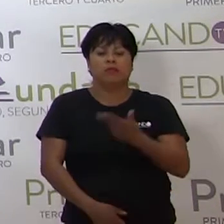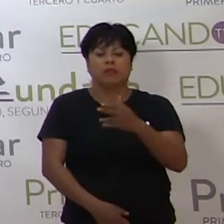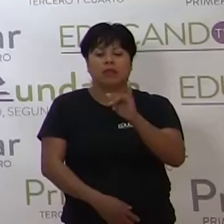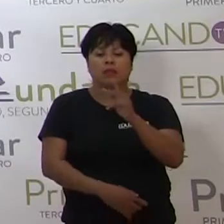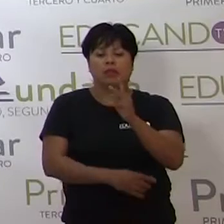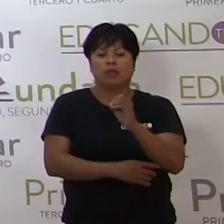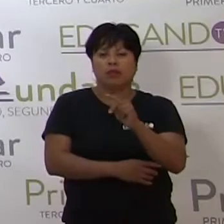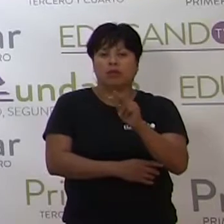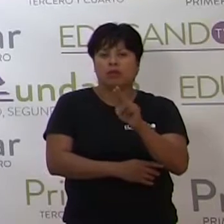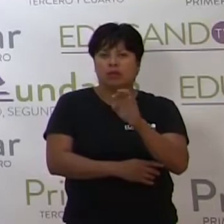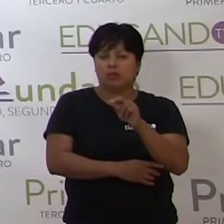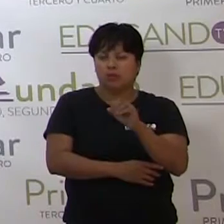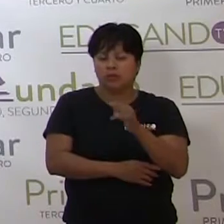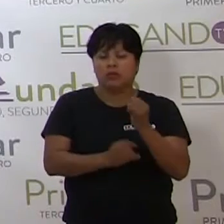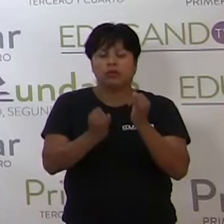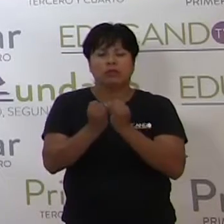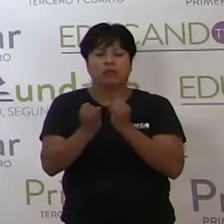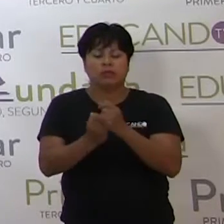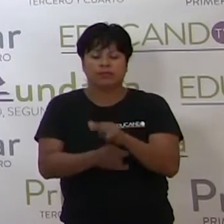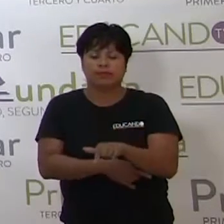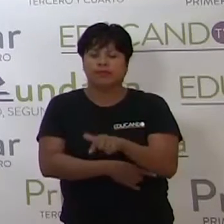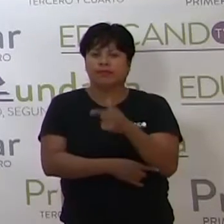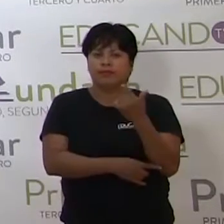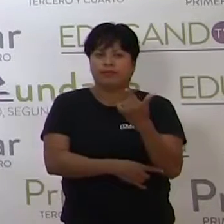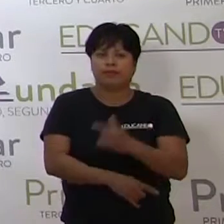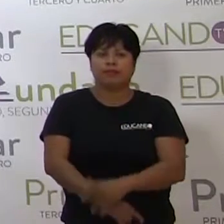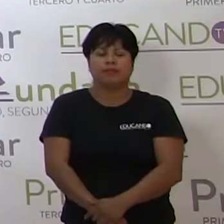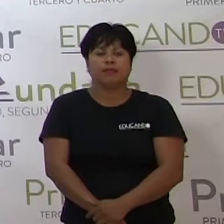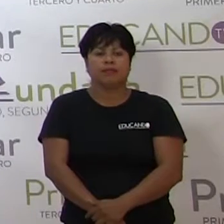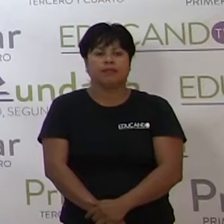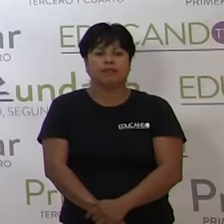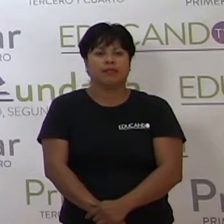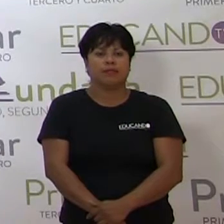Hipotenusa es igual a 12.